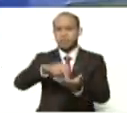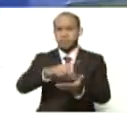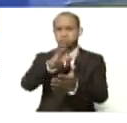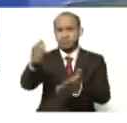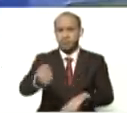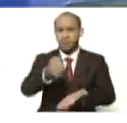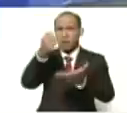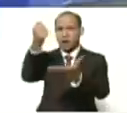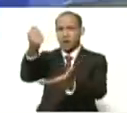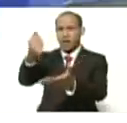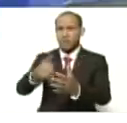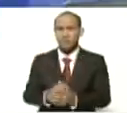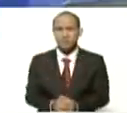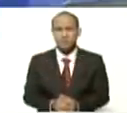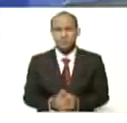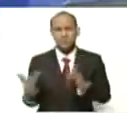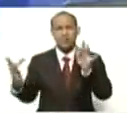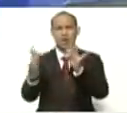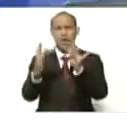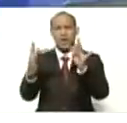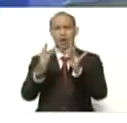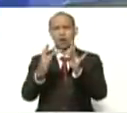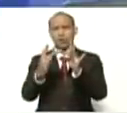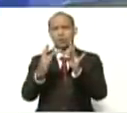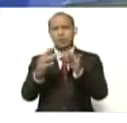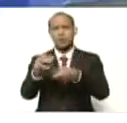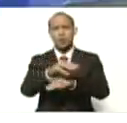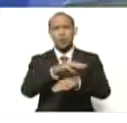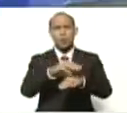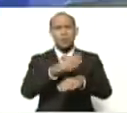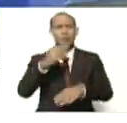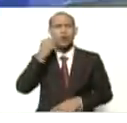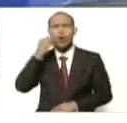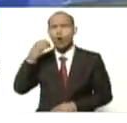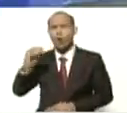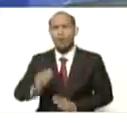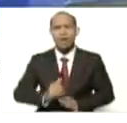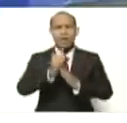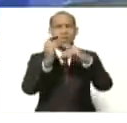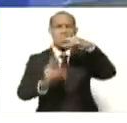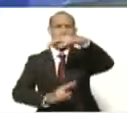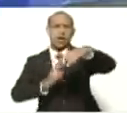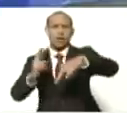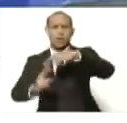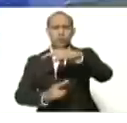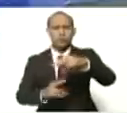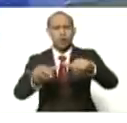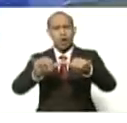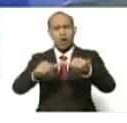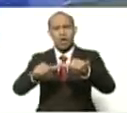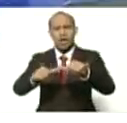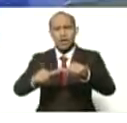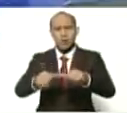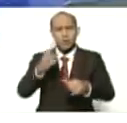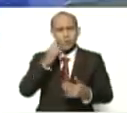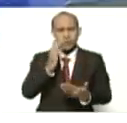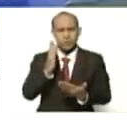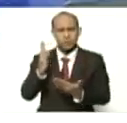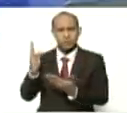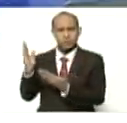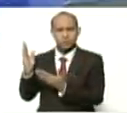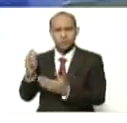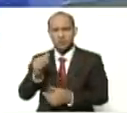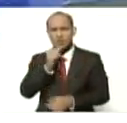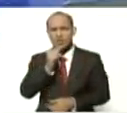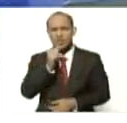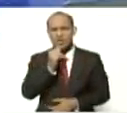sardina vamos a darle el pase al ministro joven líder revolucionario ingeniero juan luis laya quien